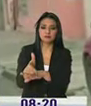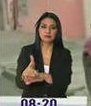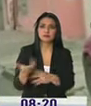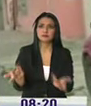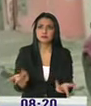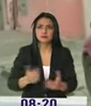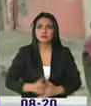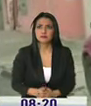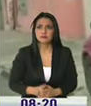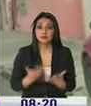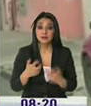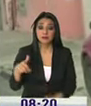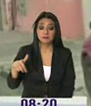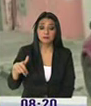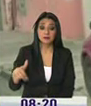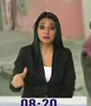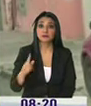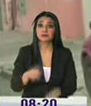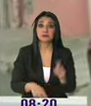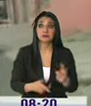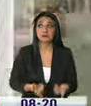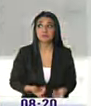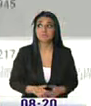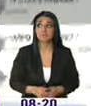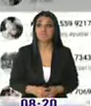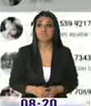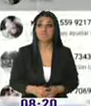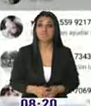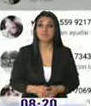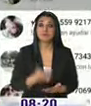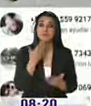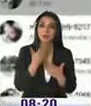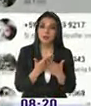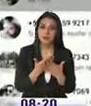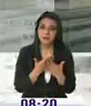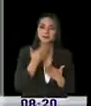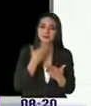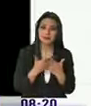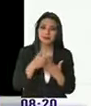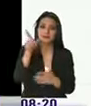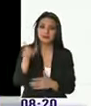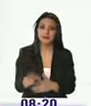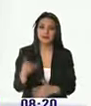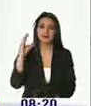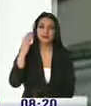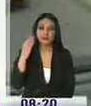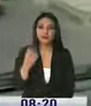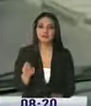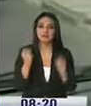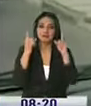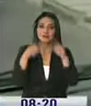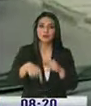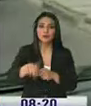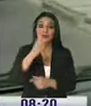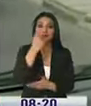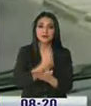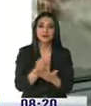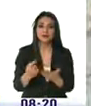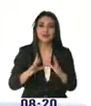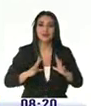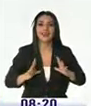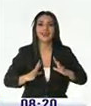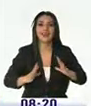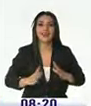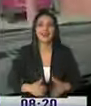vecino, intentaba pasar, pero ¿cómo paso? ¿Ah? Gracias, Chili, te despertaste, hermano. Yo creo que mandarte una semanita más de vacaciones. Vean